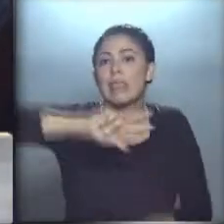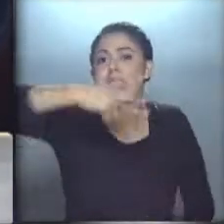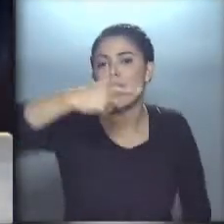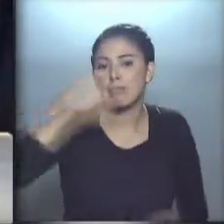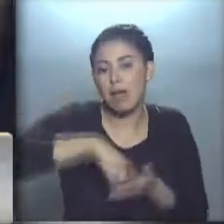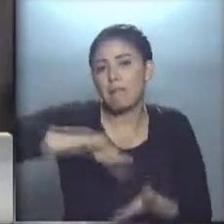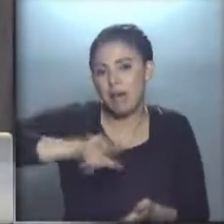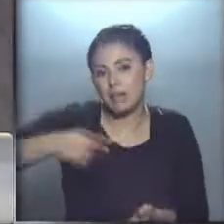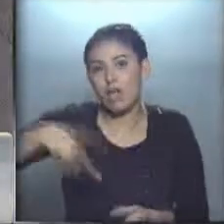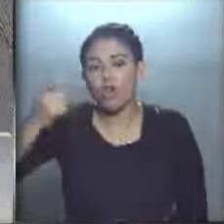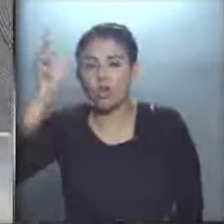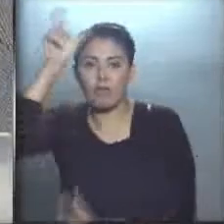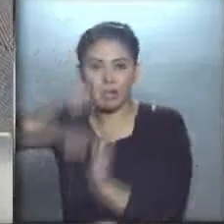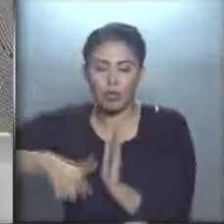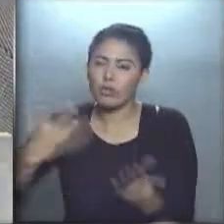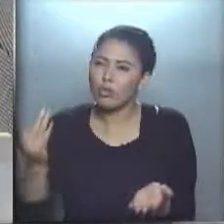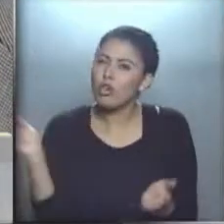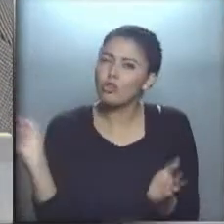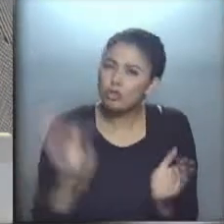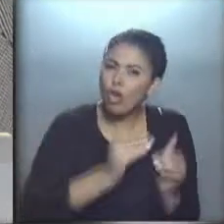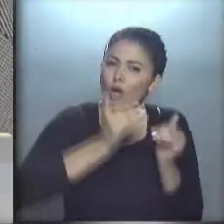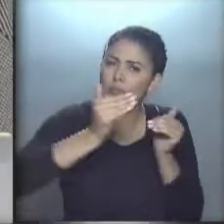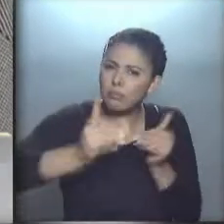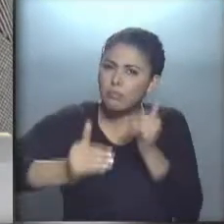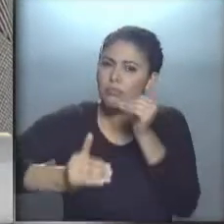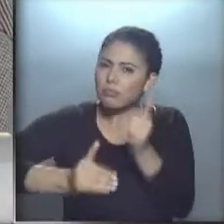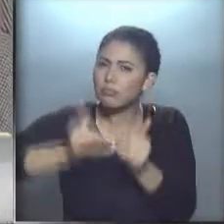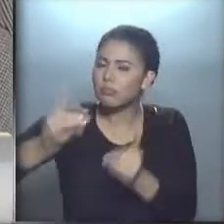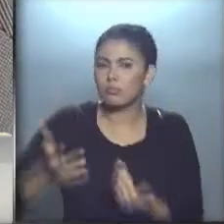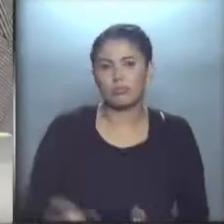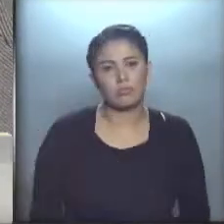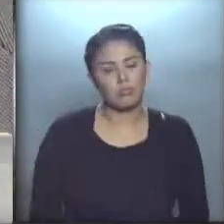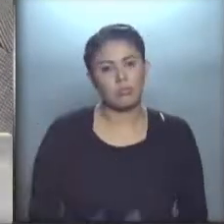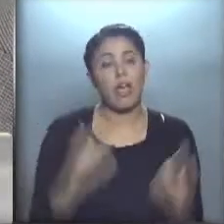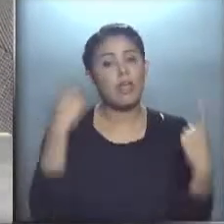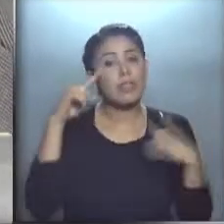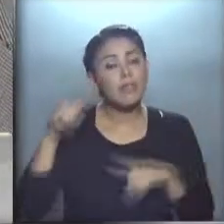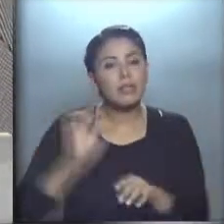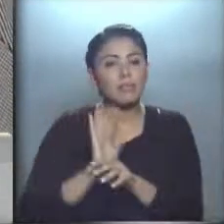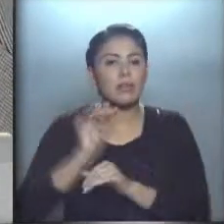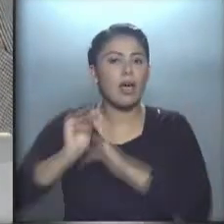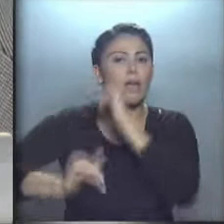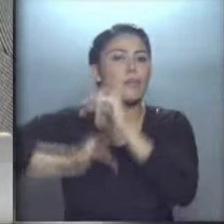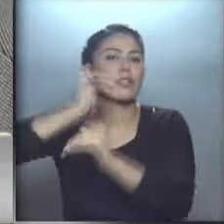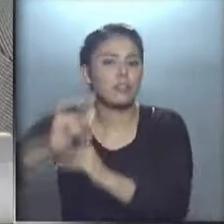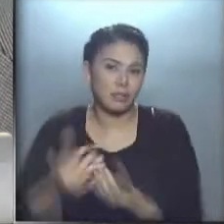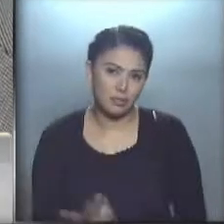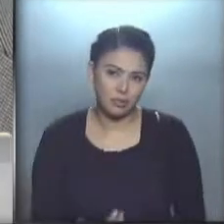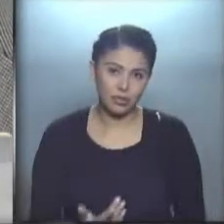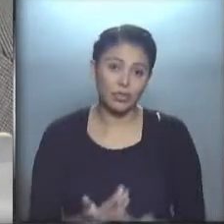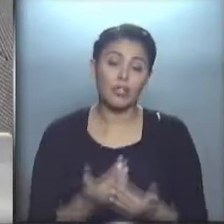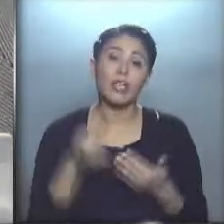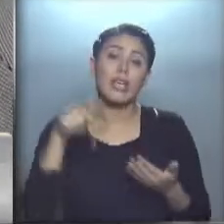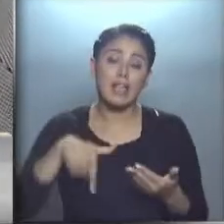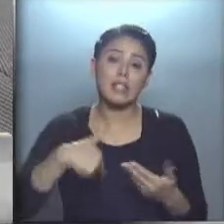paga la factura. Me parece que todos estos pasos son distintos escalones que nos llevan hacia